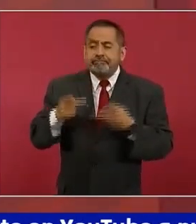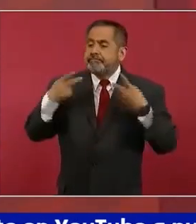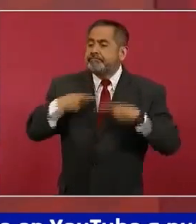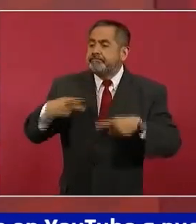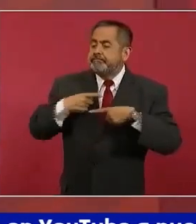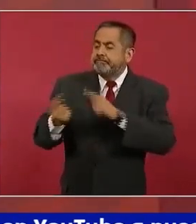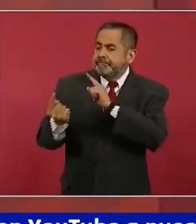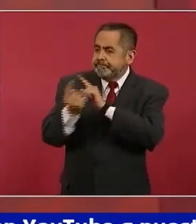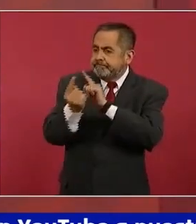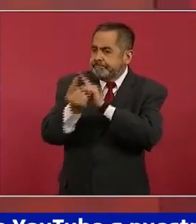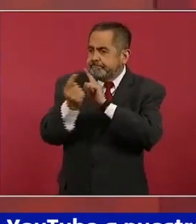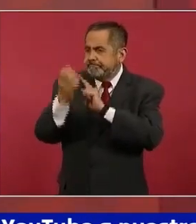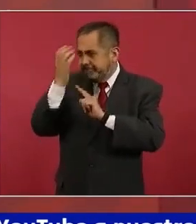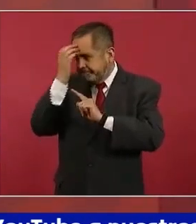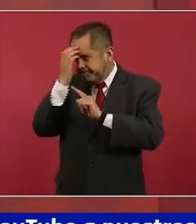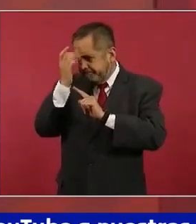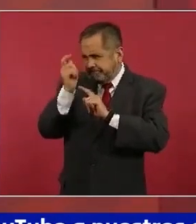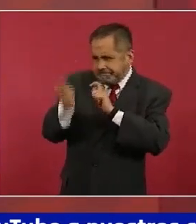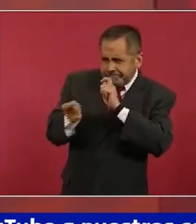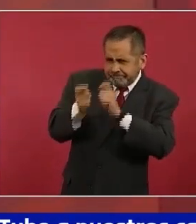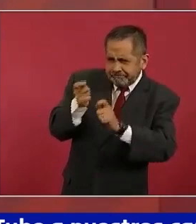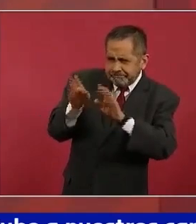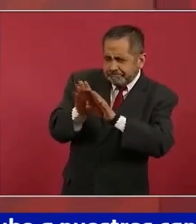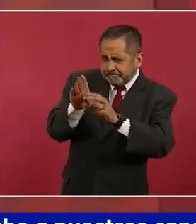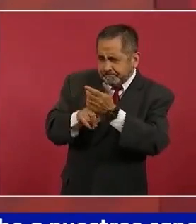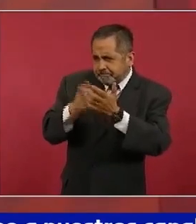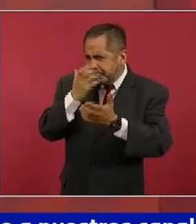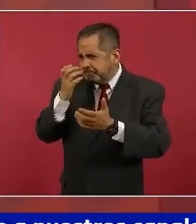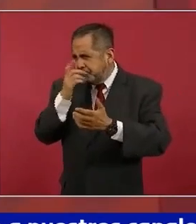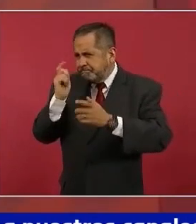conocer al pueblo.